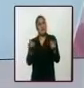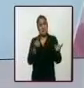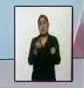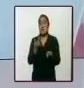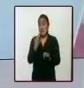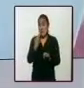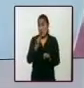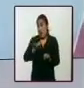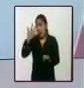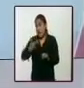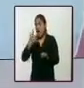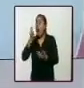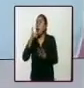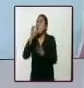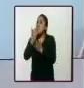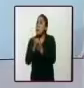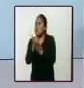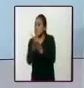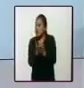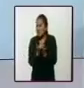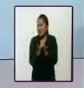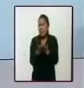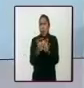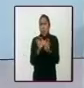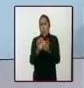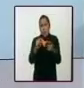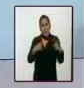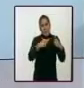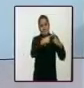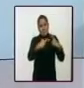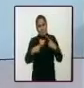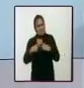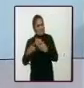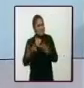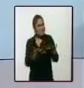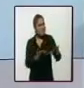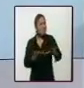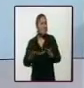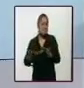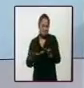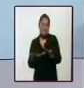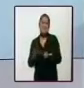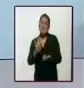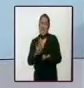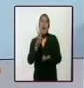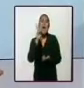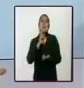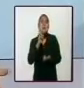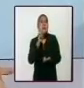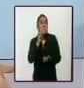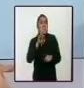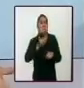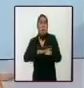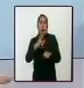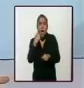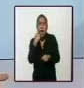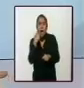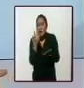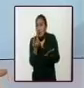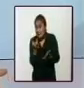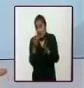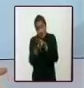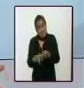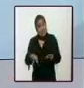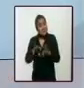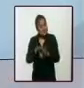la inflación es baja. Hay variables, está muy contradictorio el asunto. Habrá que ver qué se hace tendencia. Eso es lo que es más